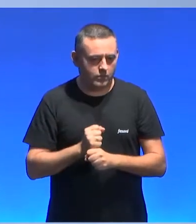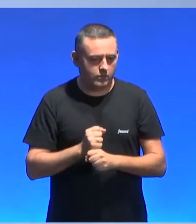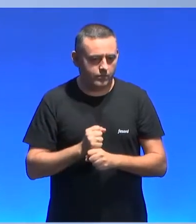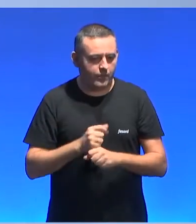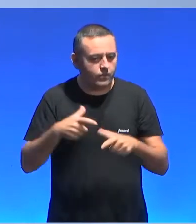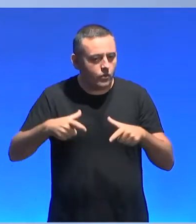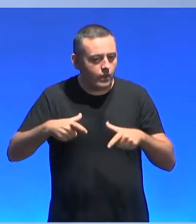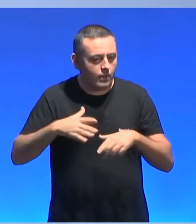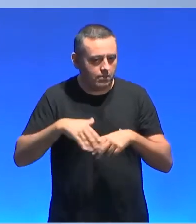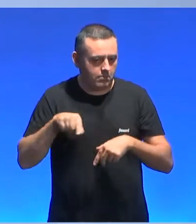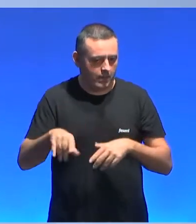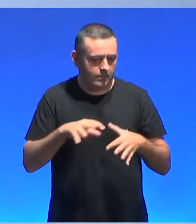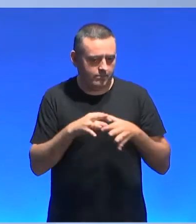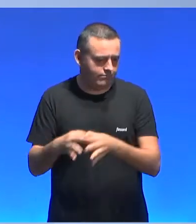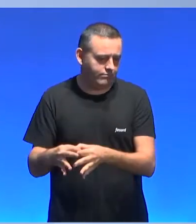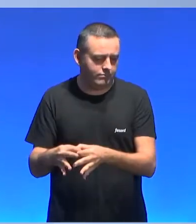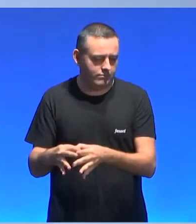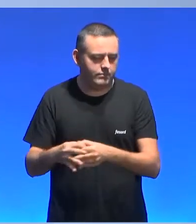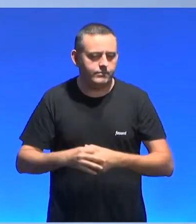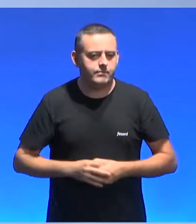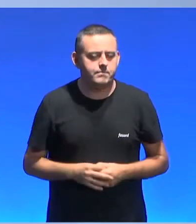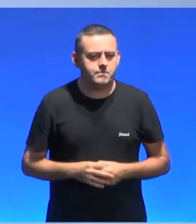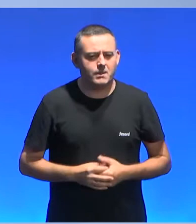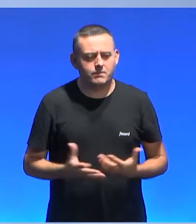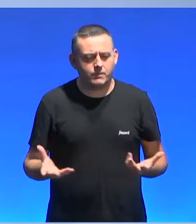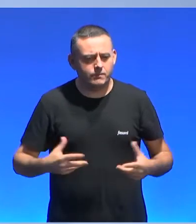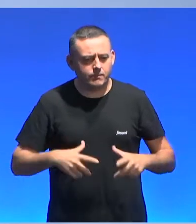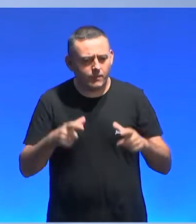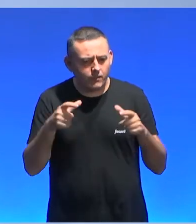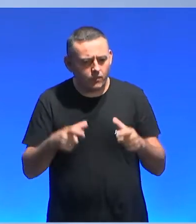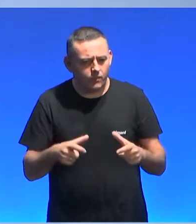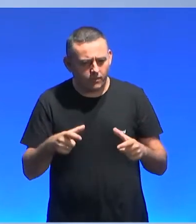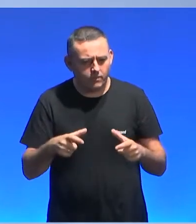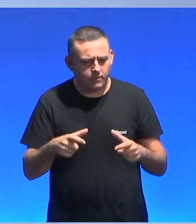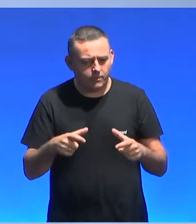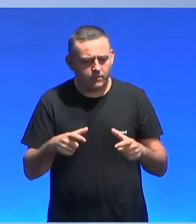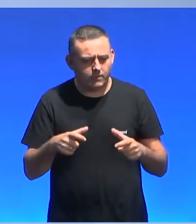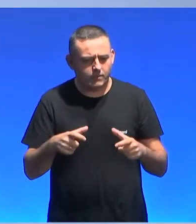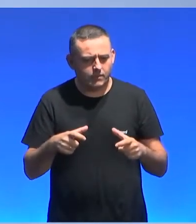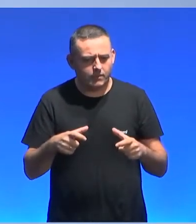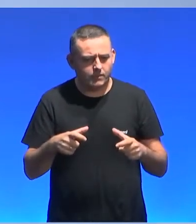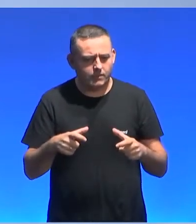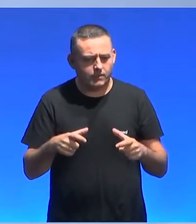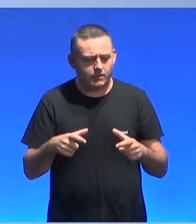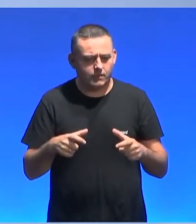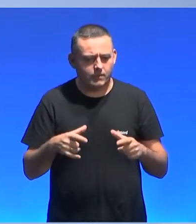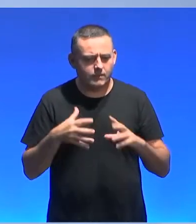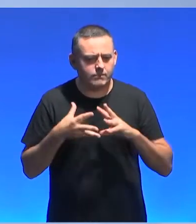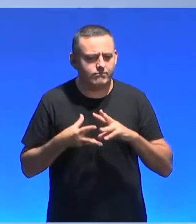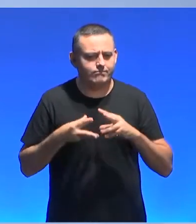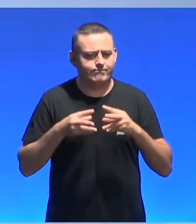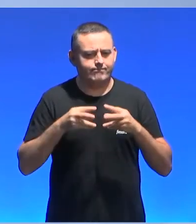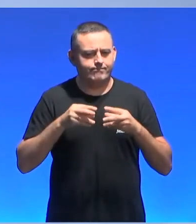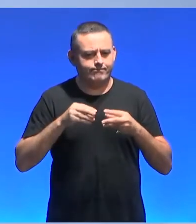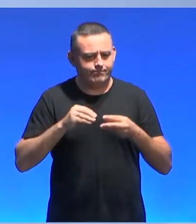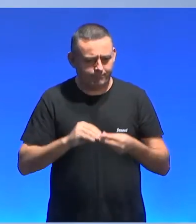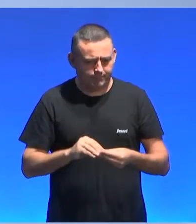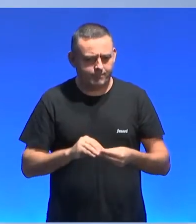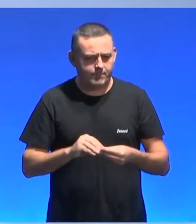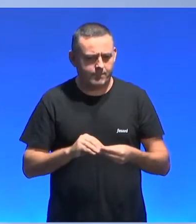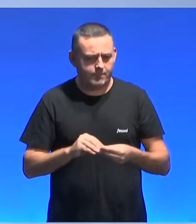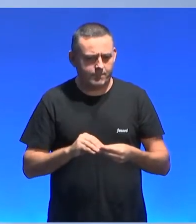Probablemente la idea era que hacerla adecuada a propósito para este